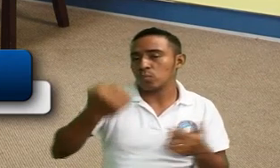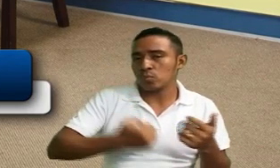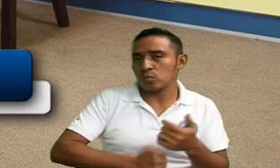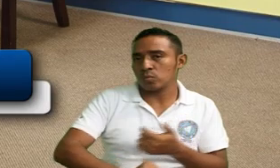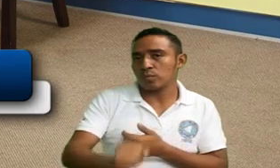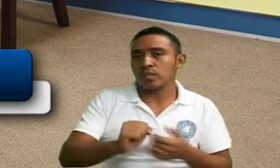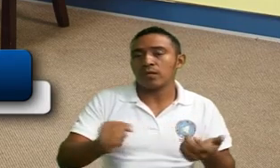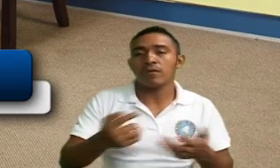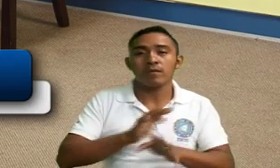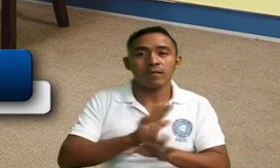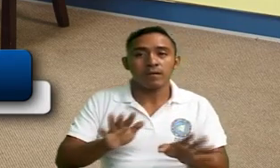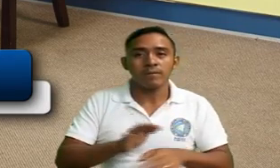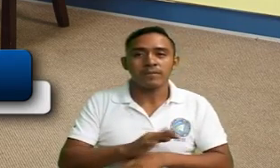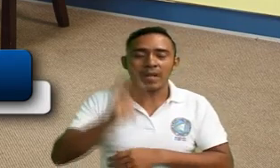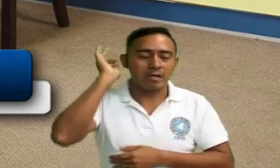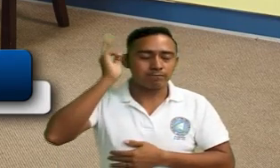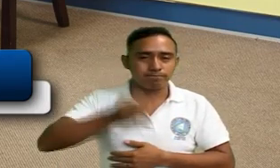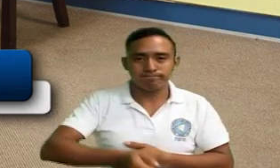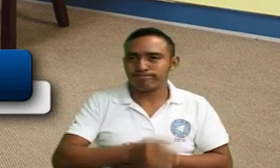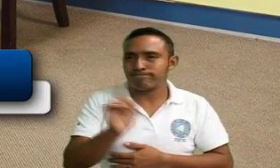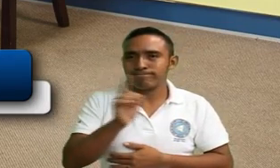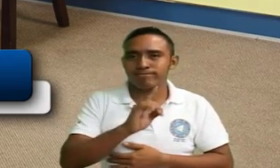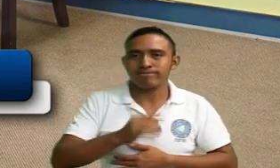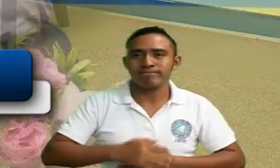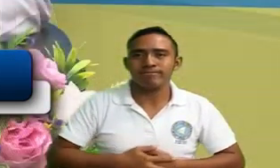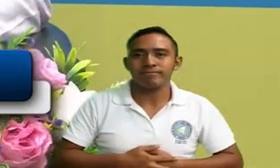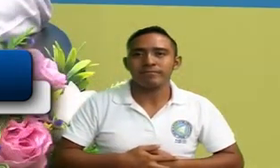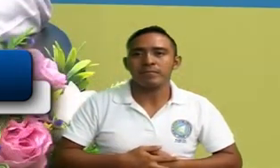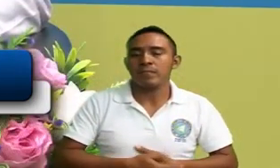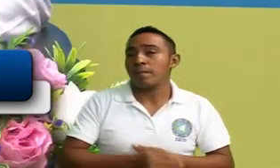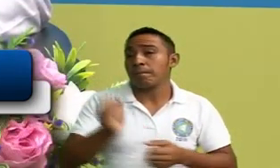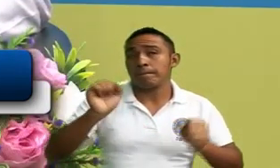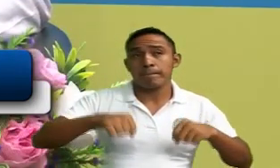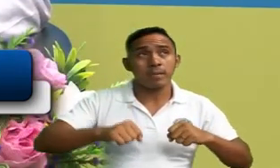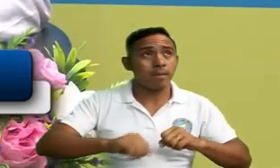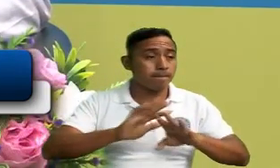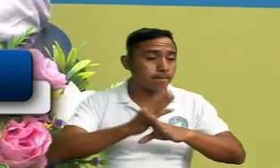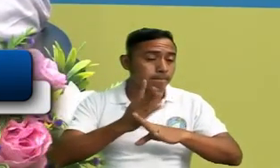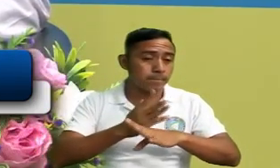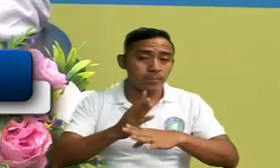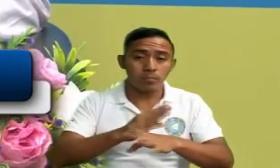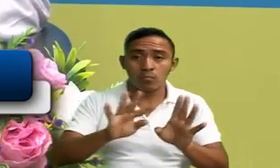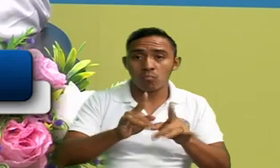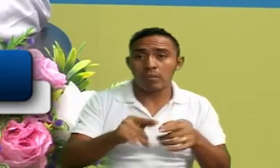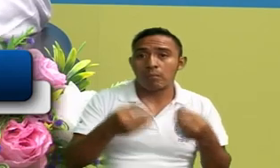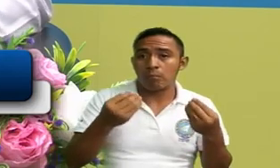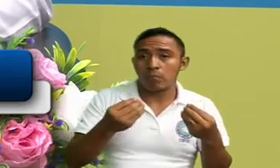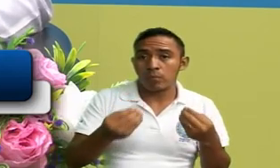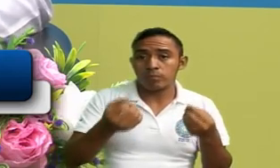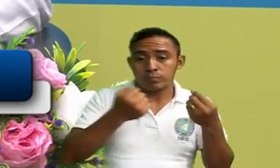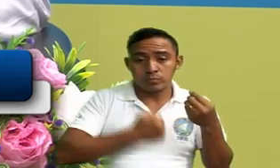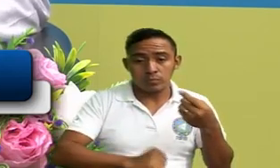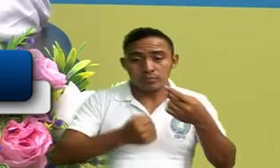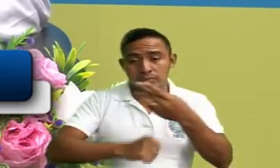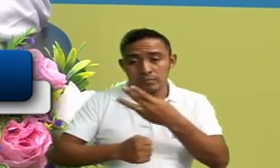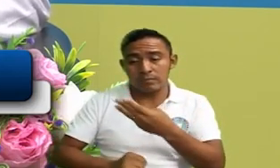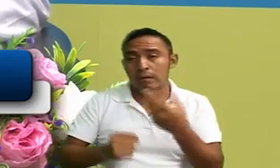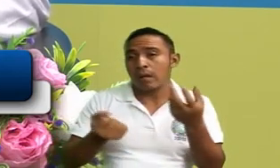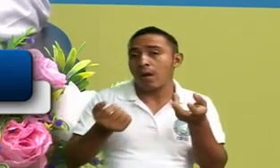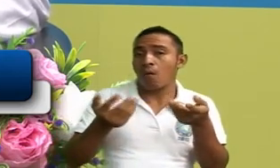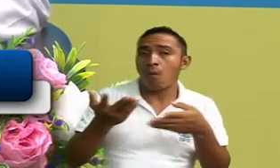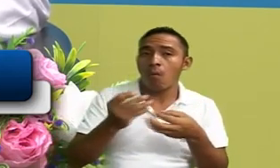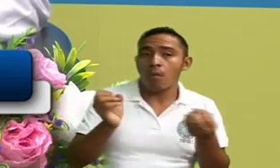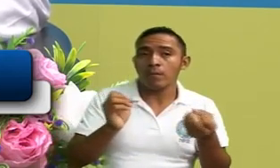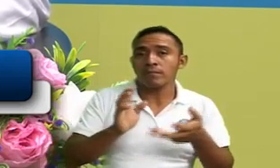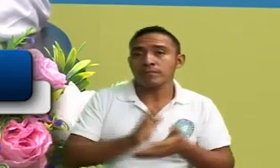es eso? No, es falso. Realidad sí. Puede presentarse en mujeres tanto que tienen varios niños, un niño, o